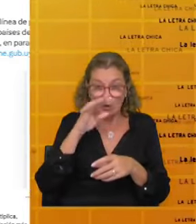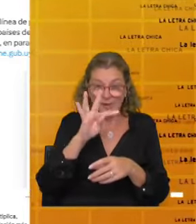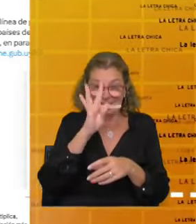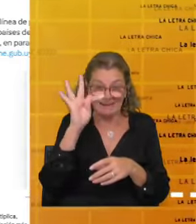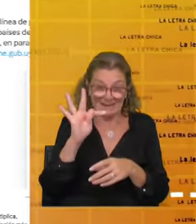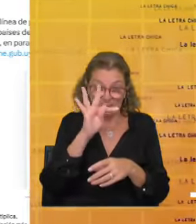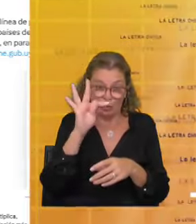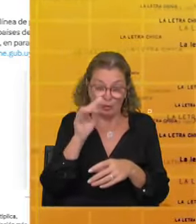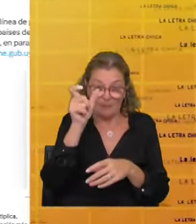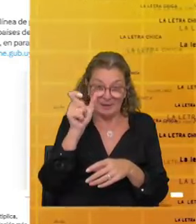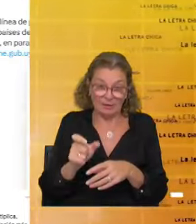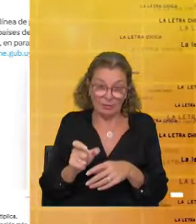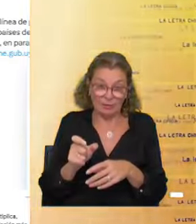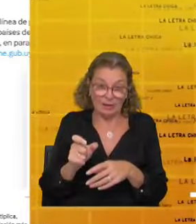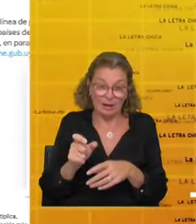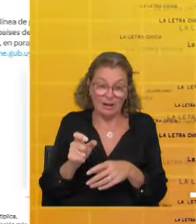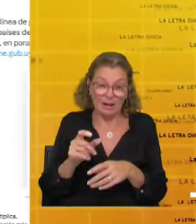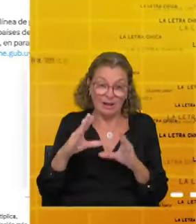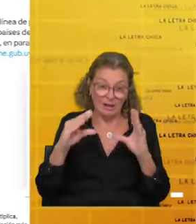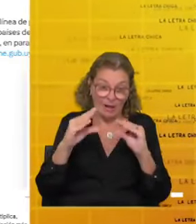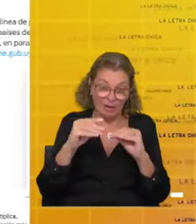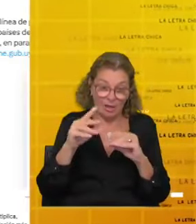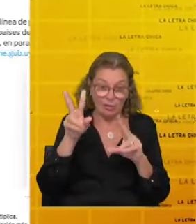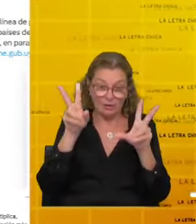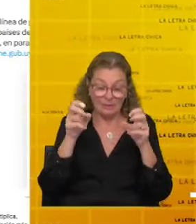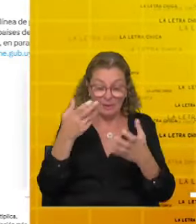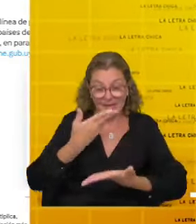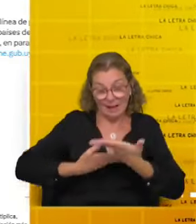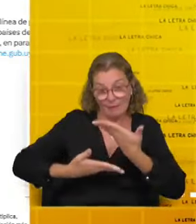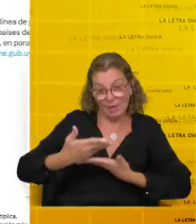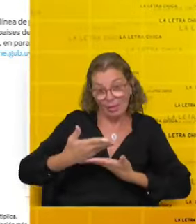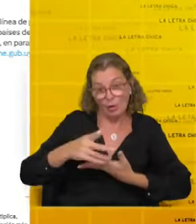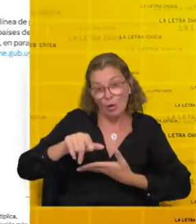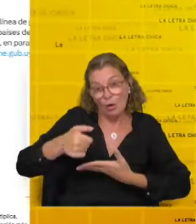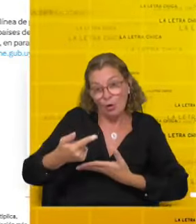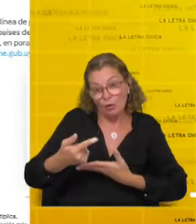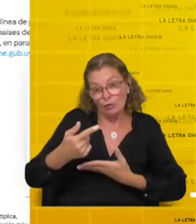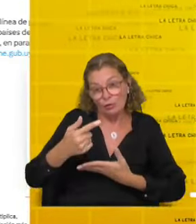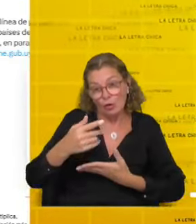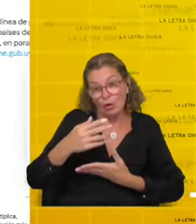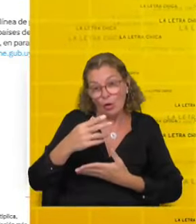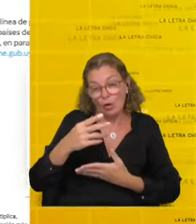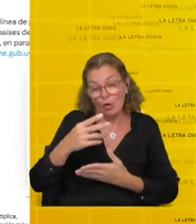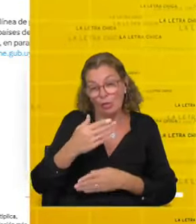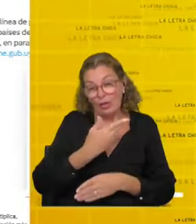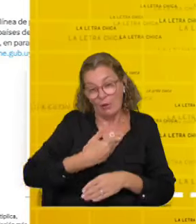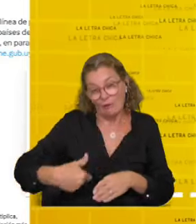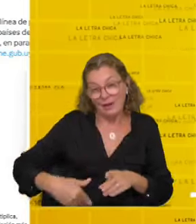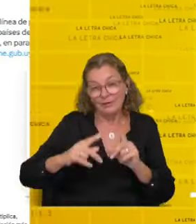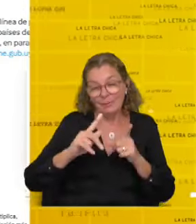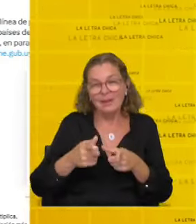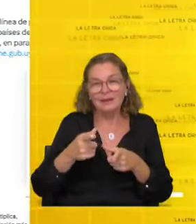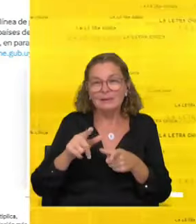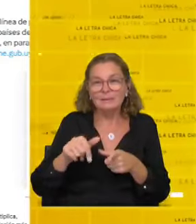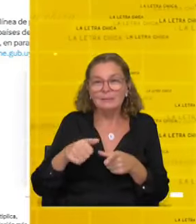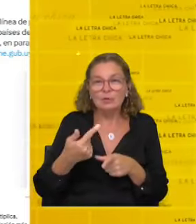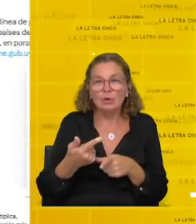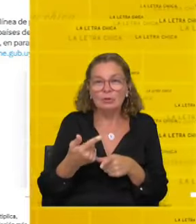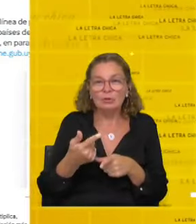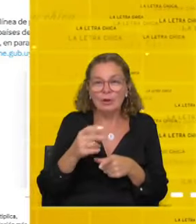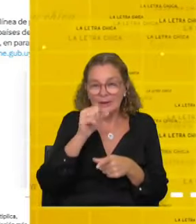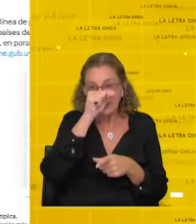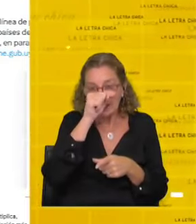eh que también han hablado sobre el tema intercambiado incluso con actores del gobierno al respecto eh Y los los